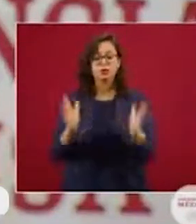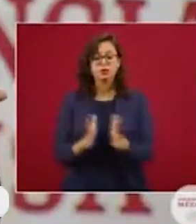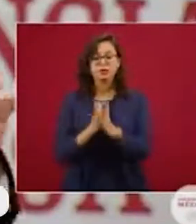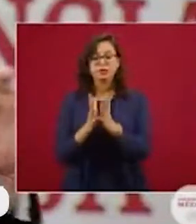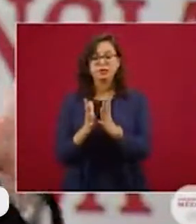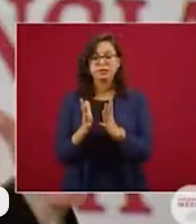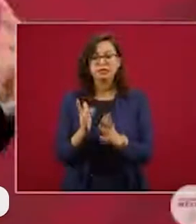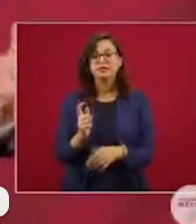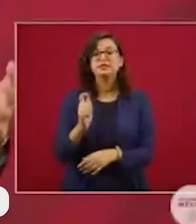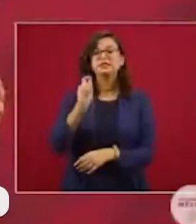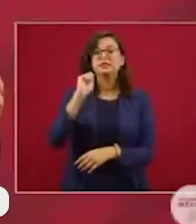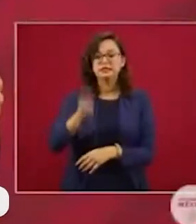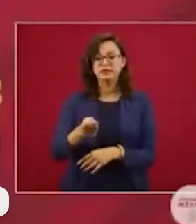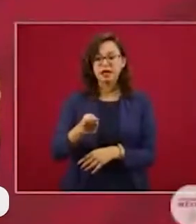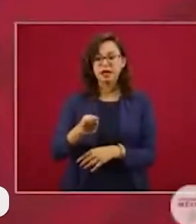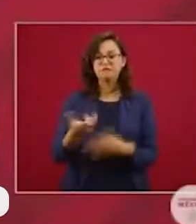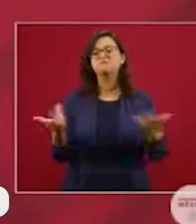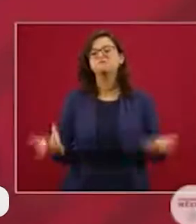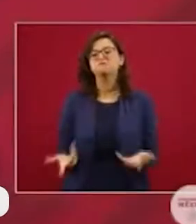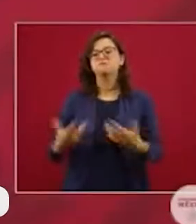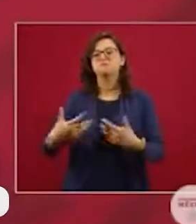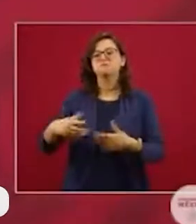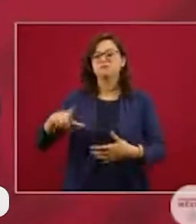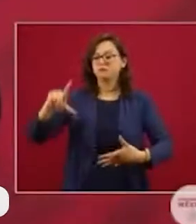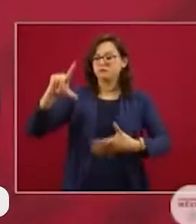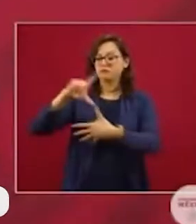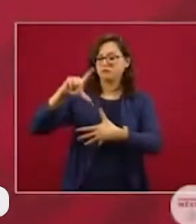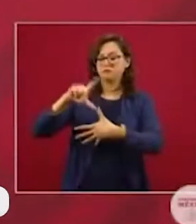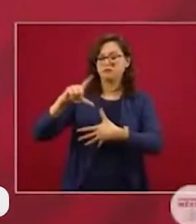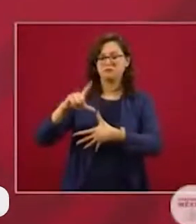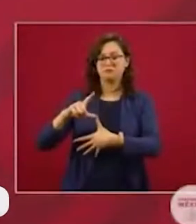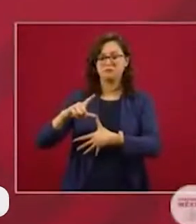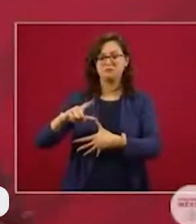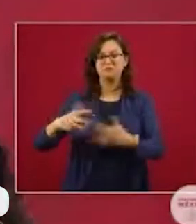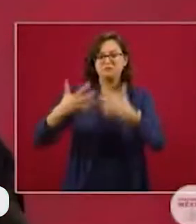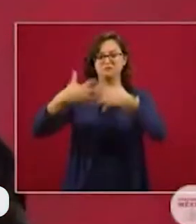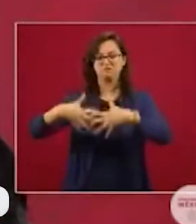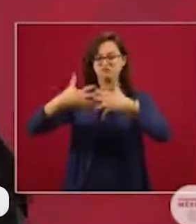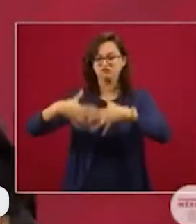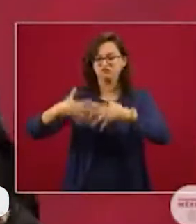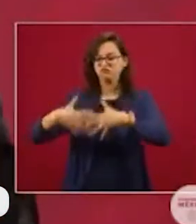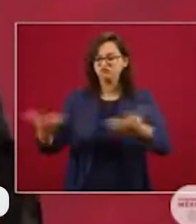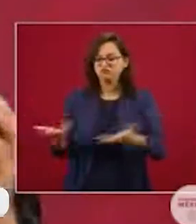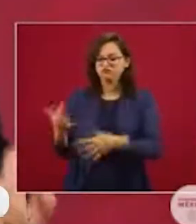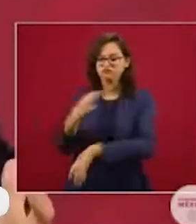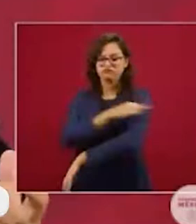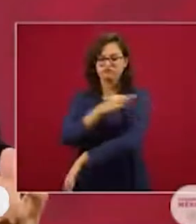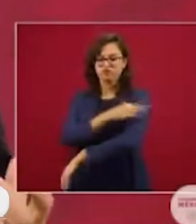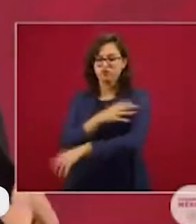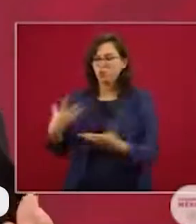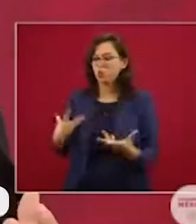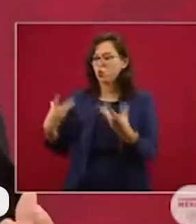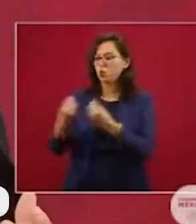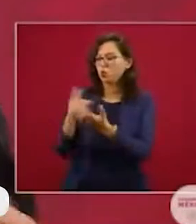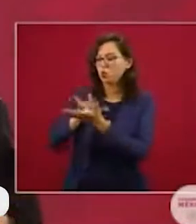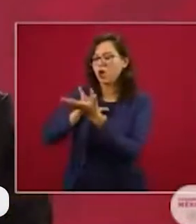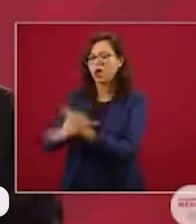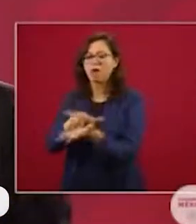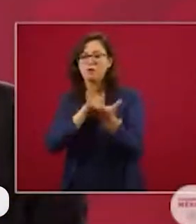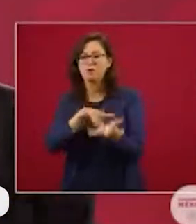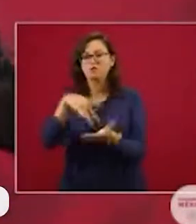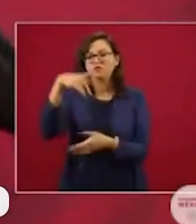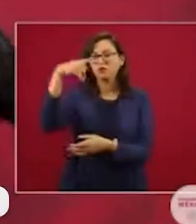de producciones latinoamericanas con una transferencia de tecnología se va a producir en méxico en argentina